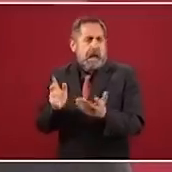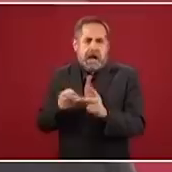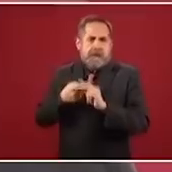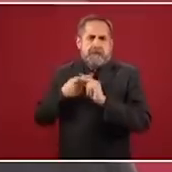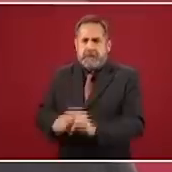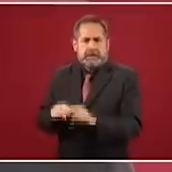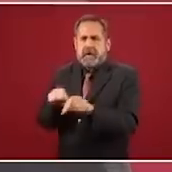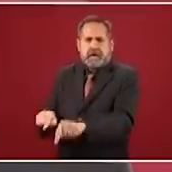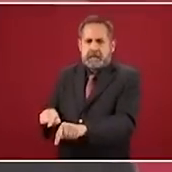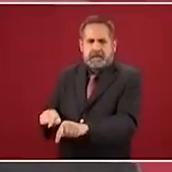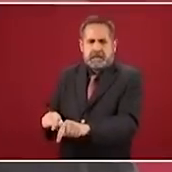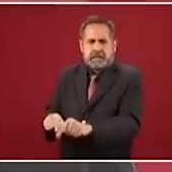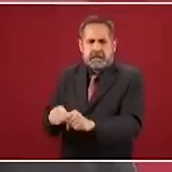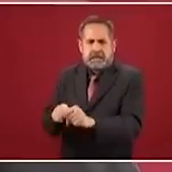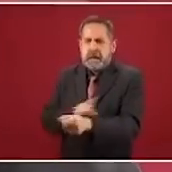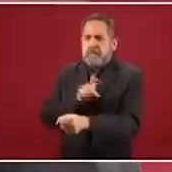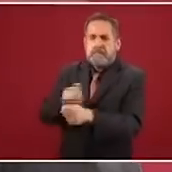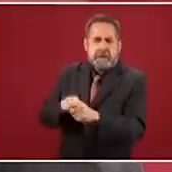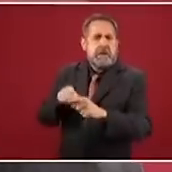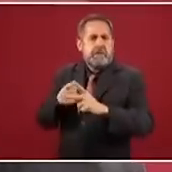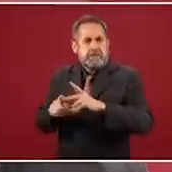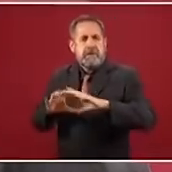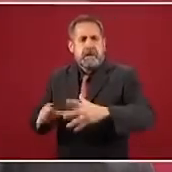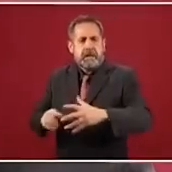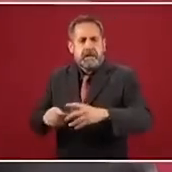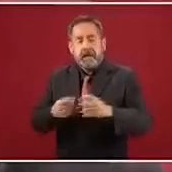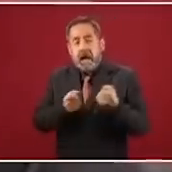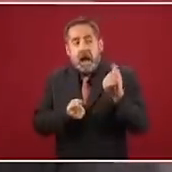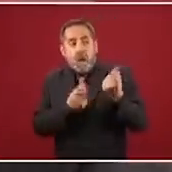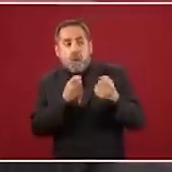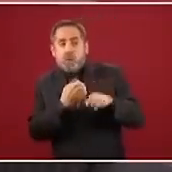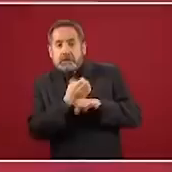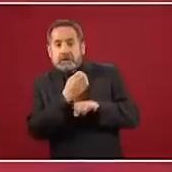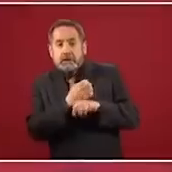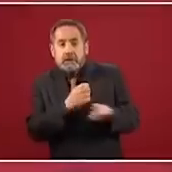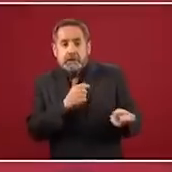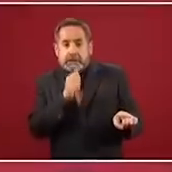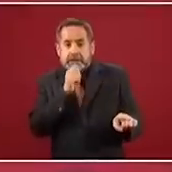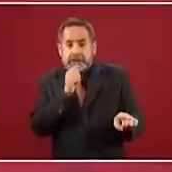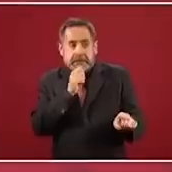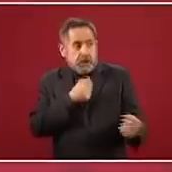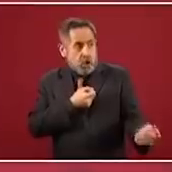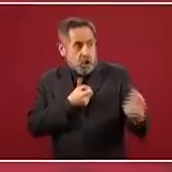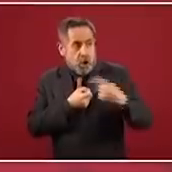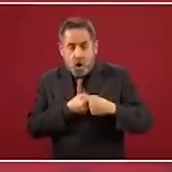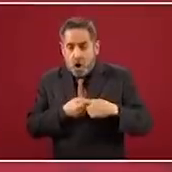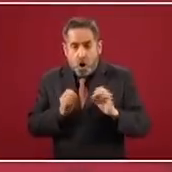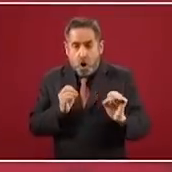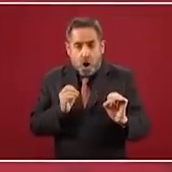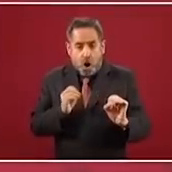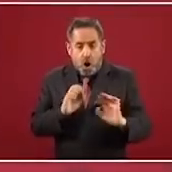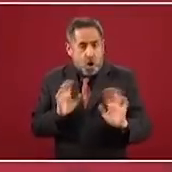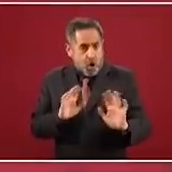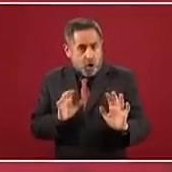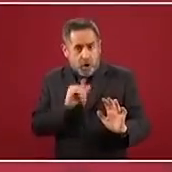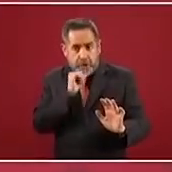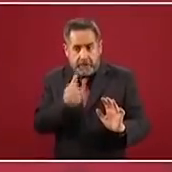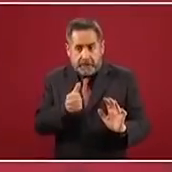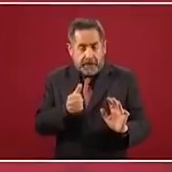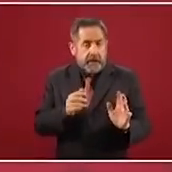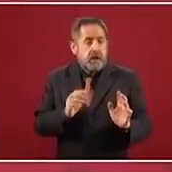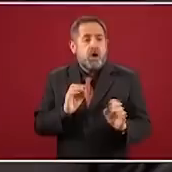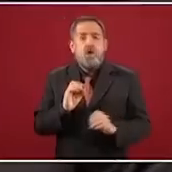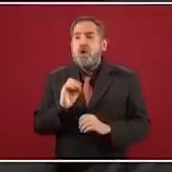iniciaríamos en esos estados en donde los gobiernos estatales